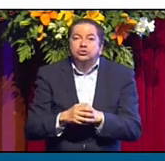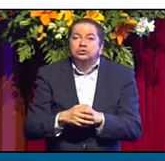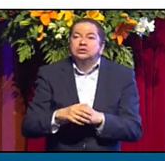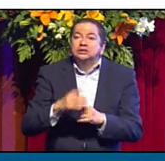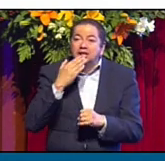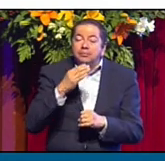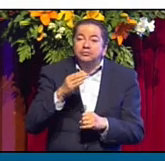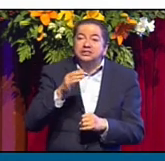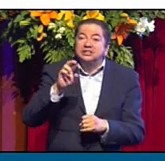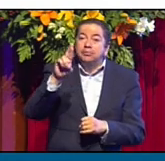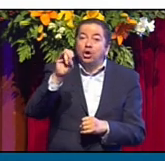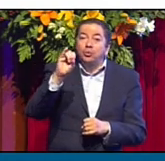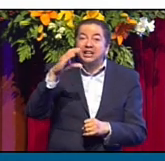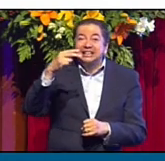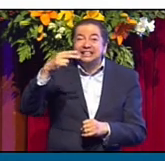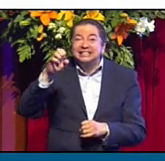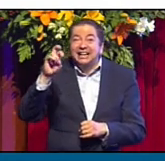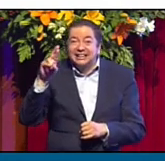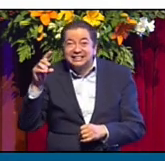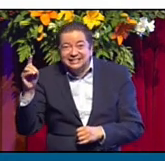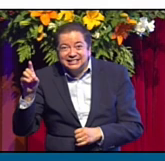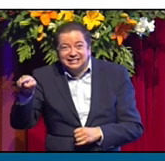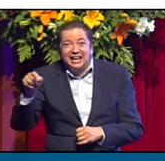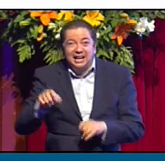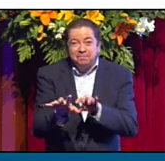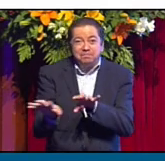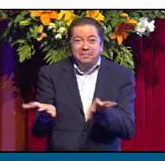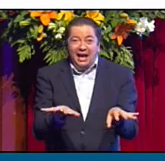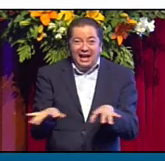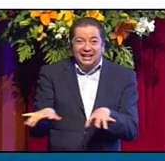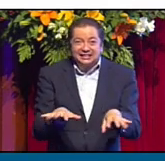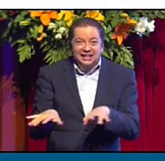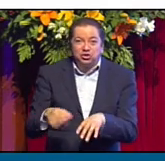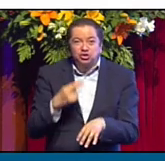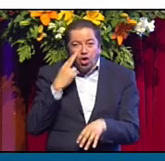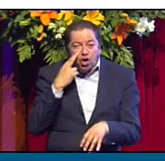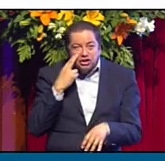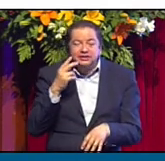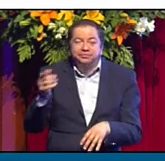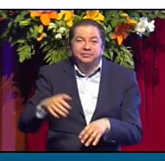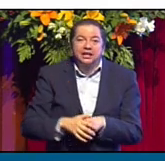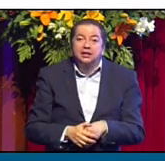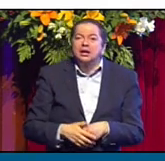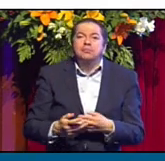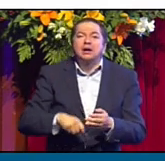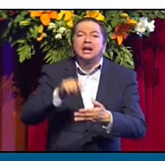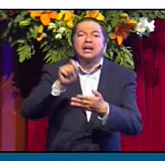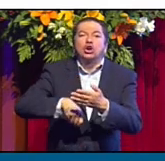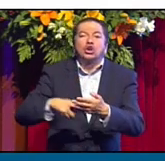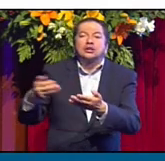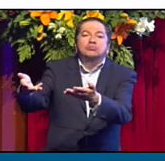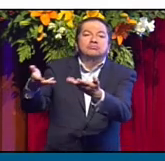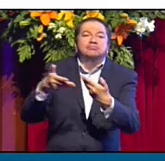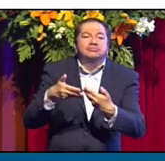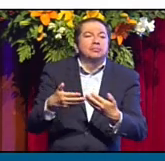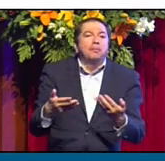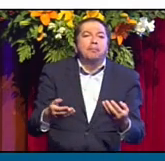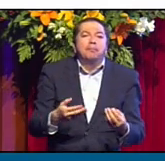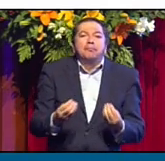al Richard, nuestro pianista maravilloso. ¿Y para qué lo contratamos? Para el que entregara lo que mejor sabe